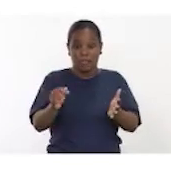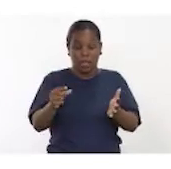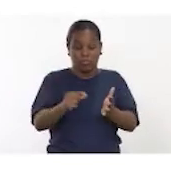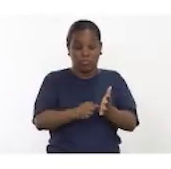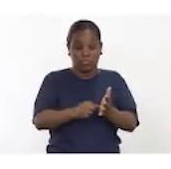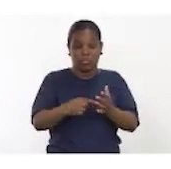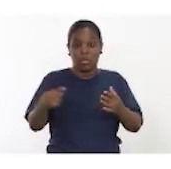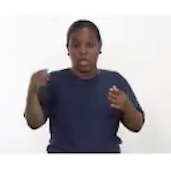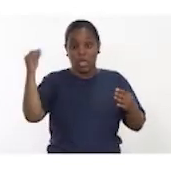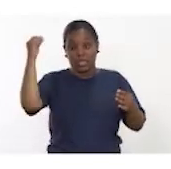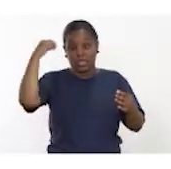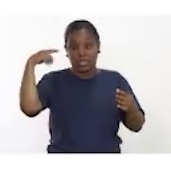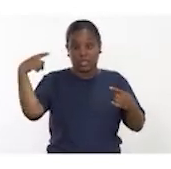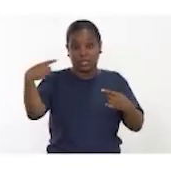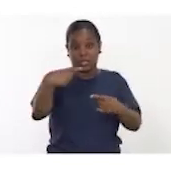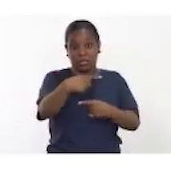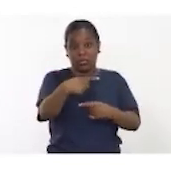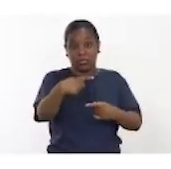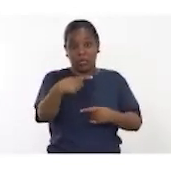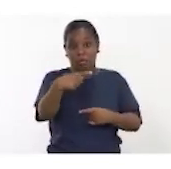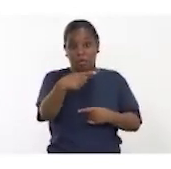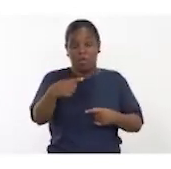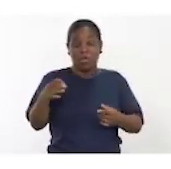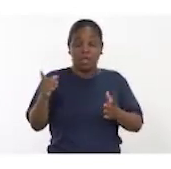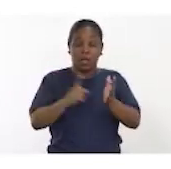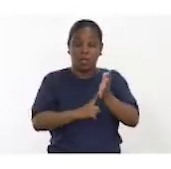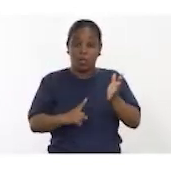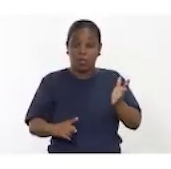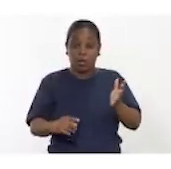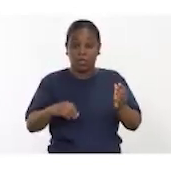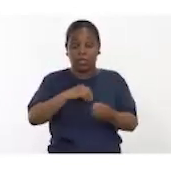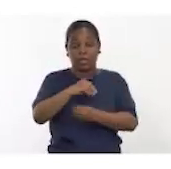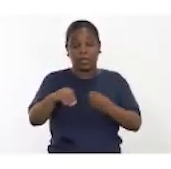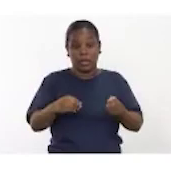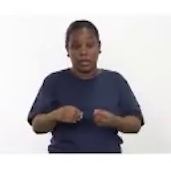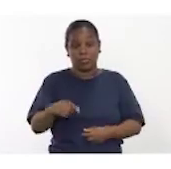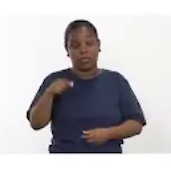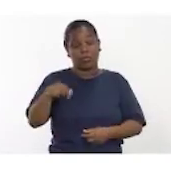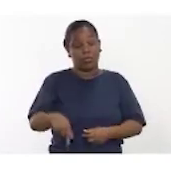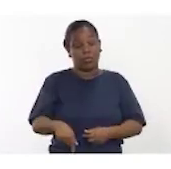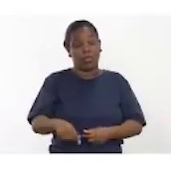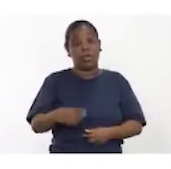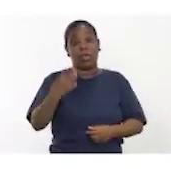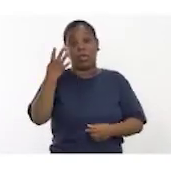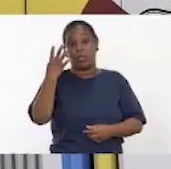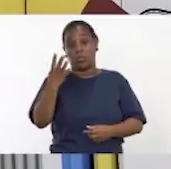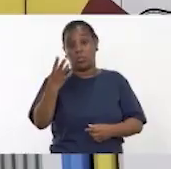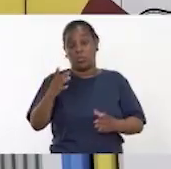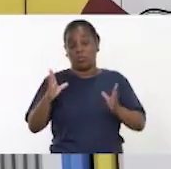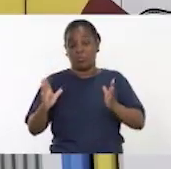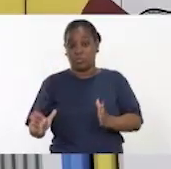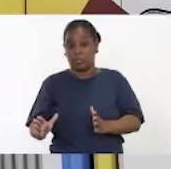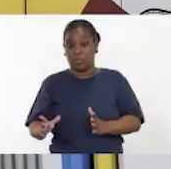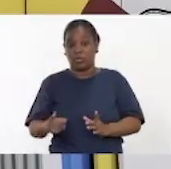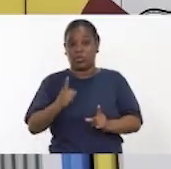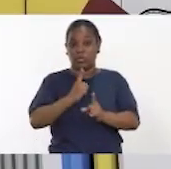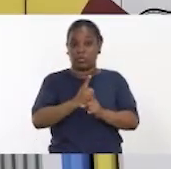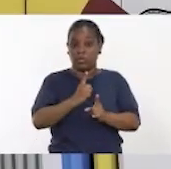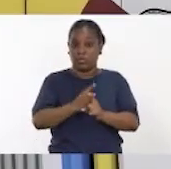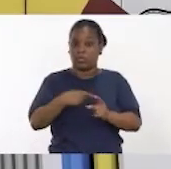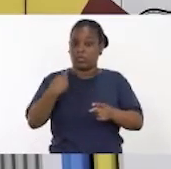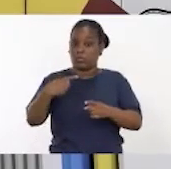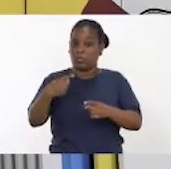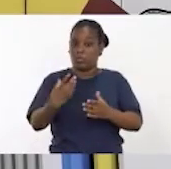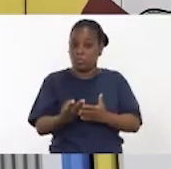contenido es válido tanto para el curso regular como para el cuarto semestre del curso por encuentro. Tercer